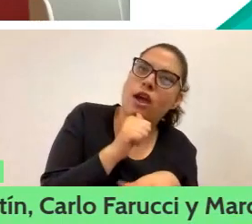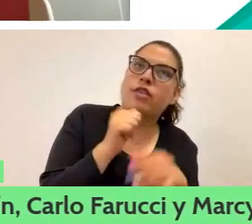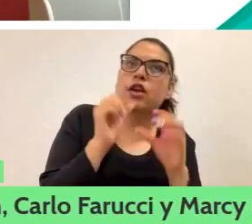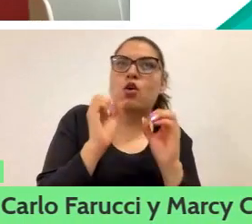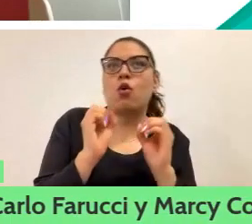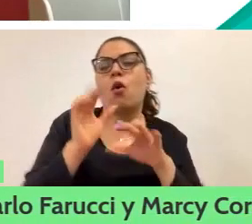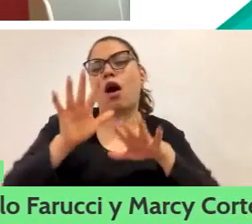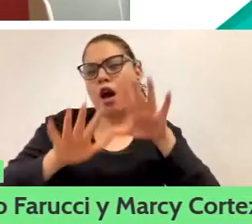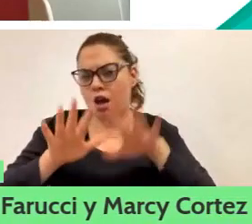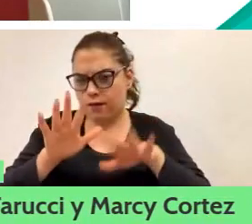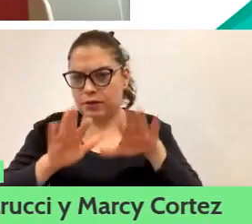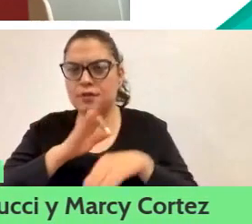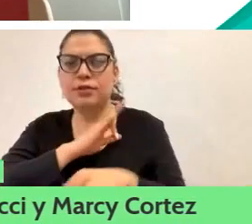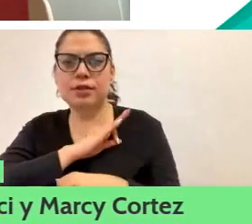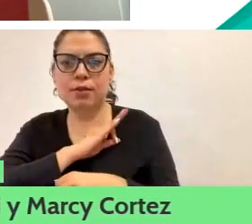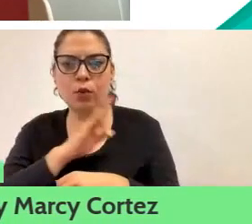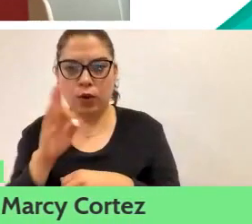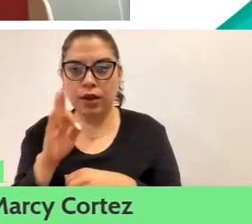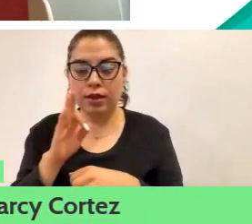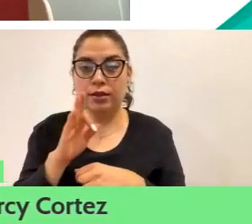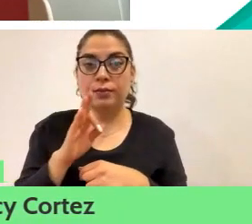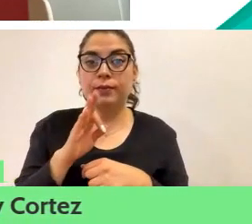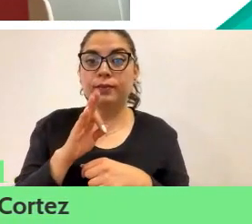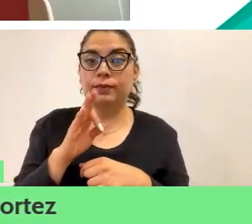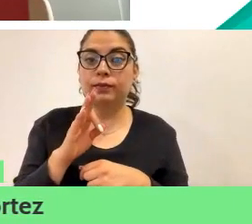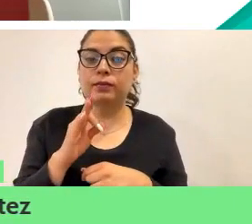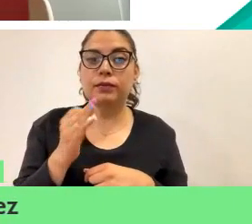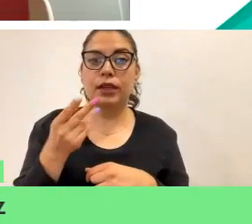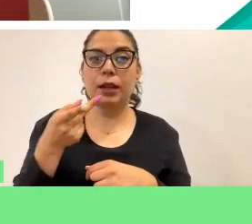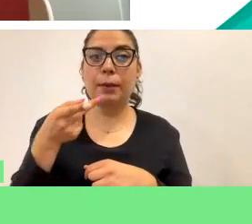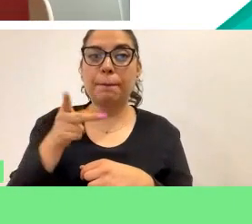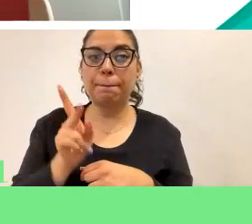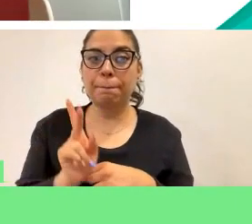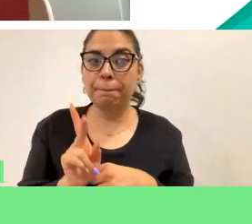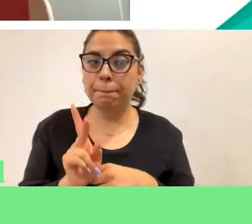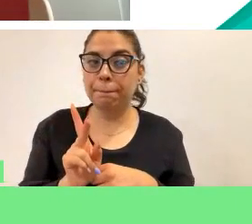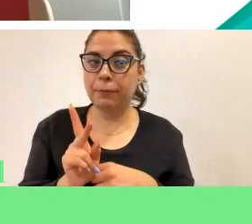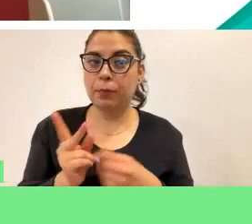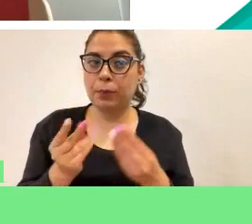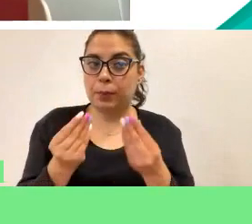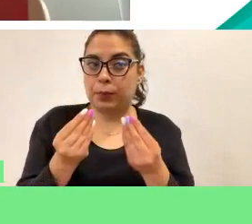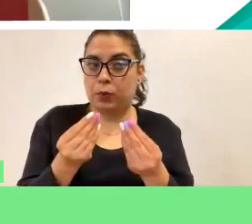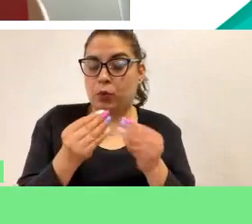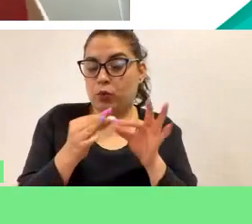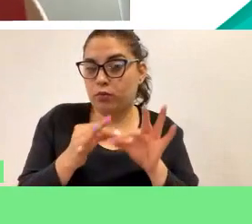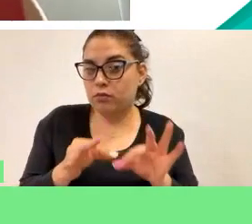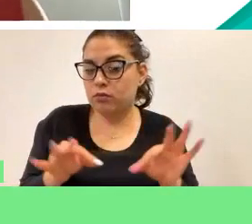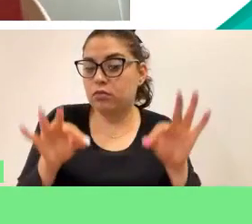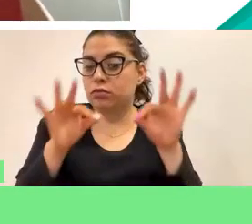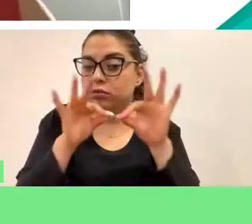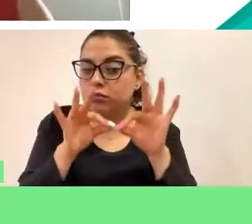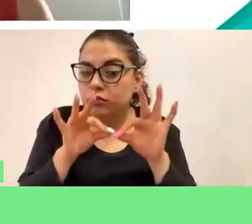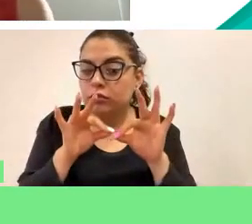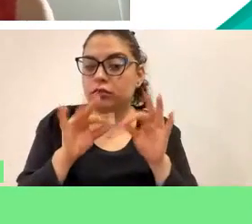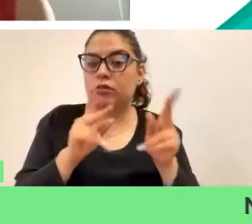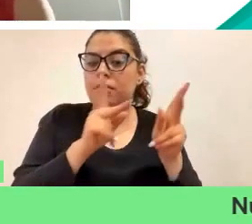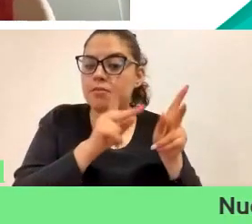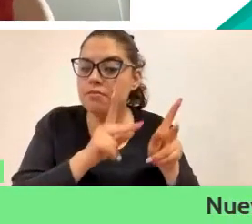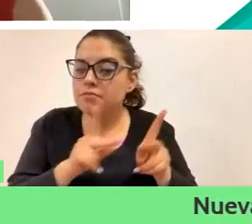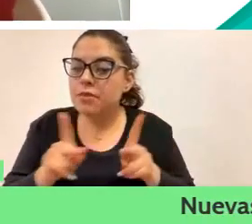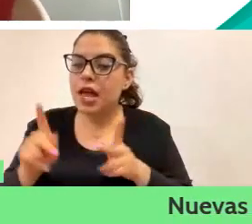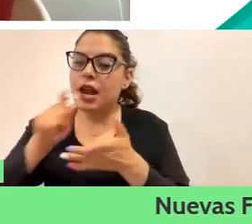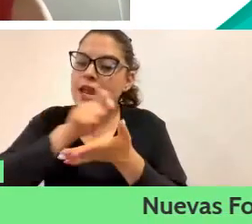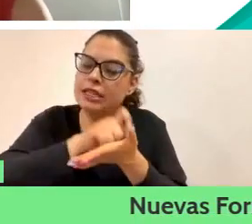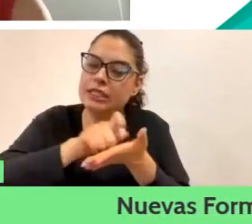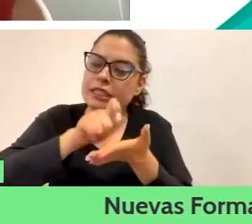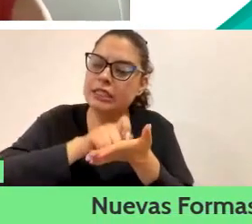es importantísimo poder encontrar el lugar para frenar y ponernos a escribir y a planificar lo que queremos hacer